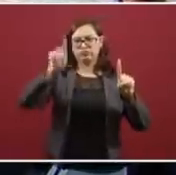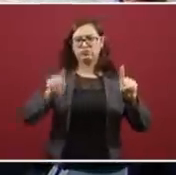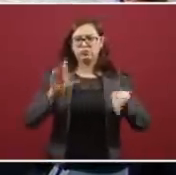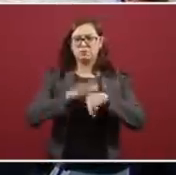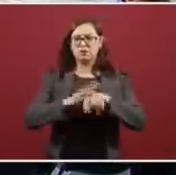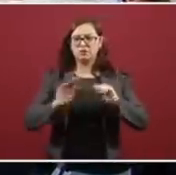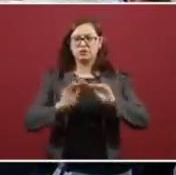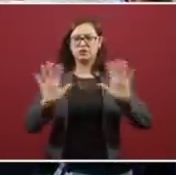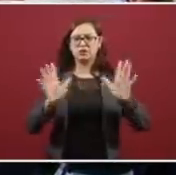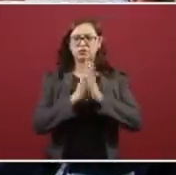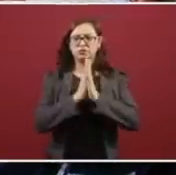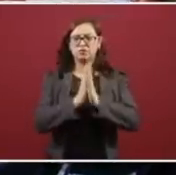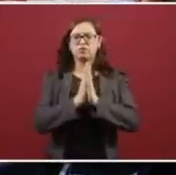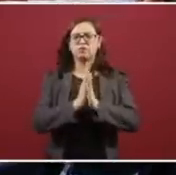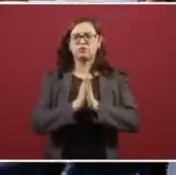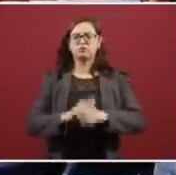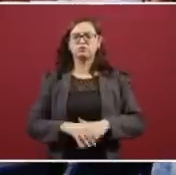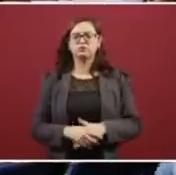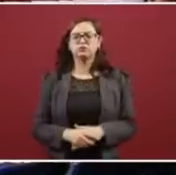con más detalle